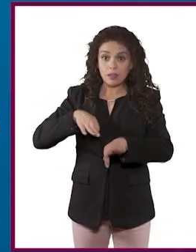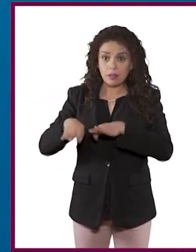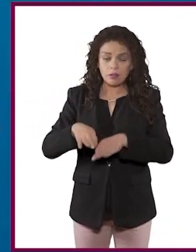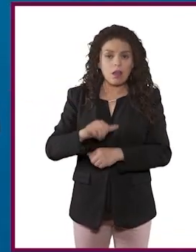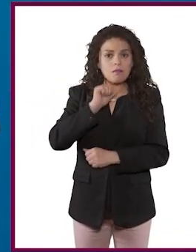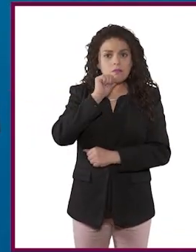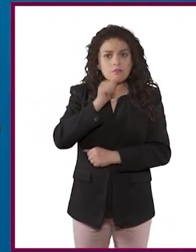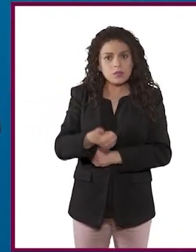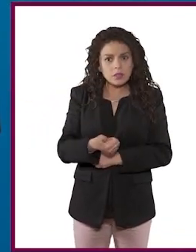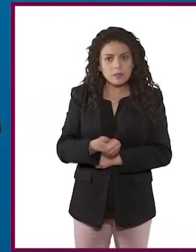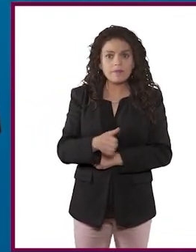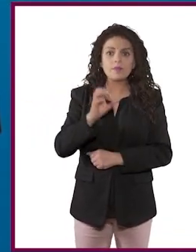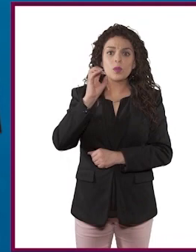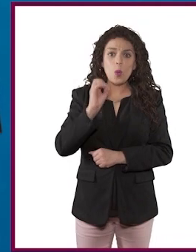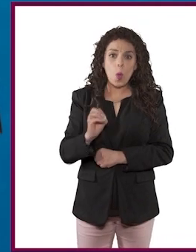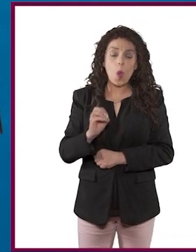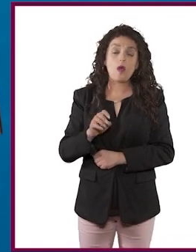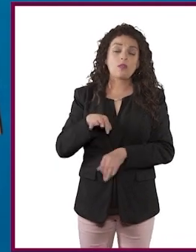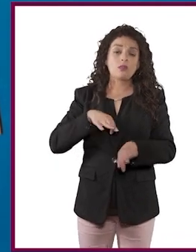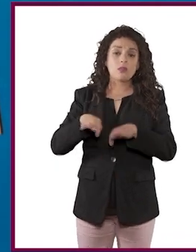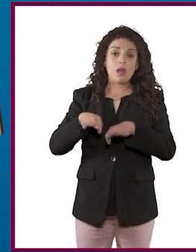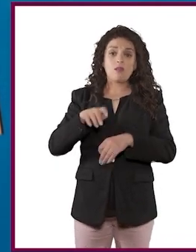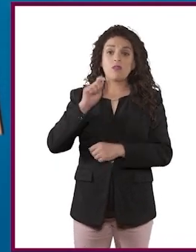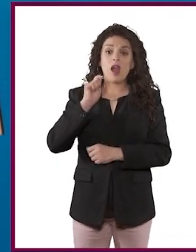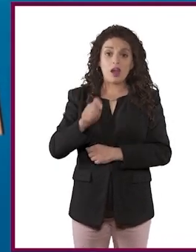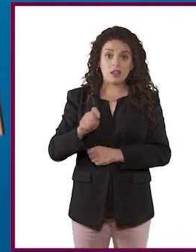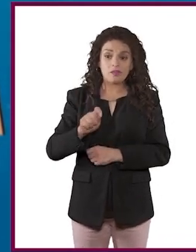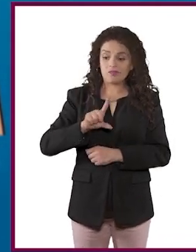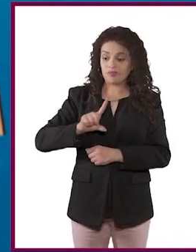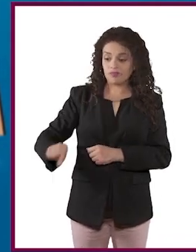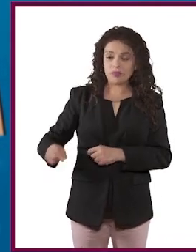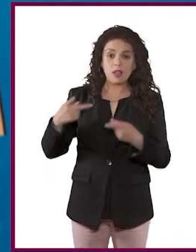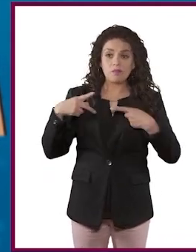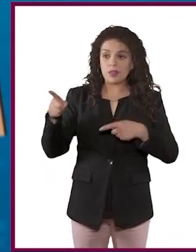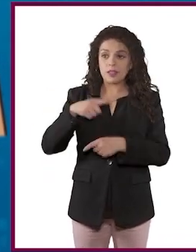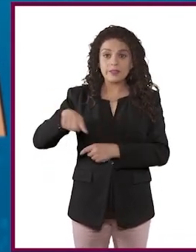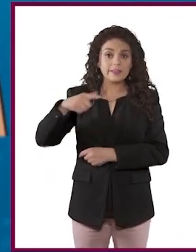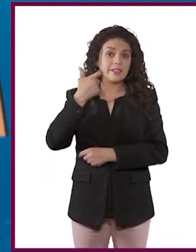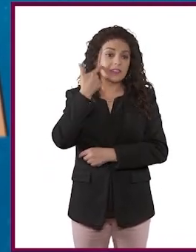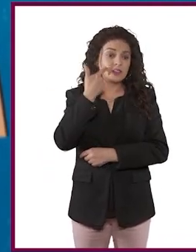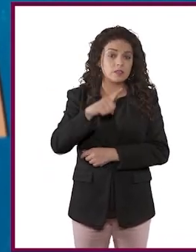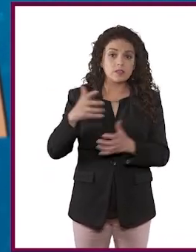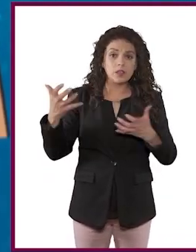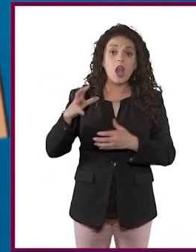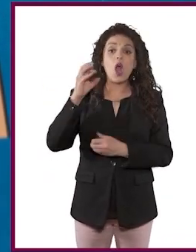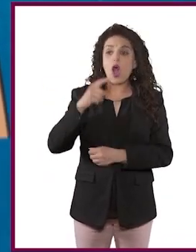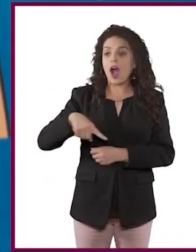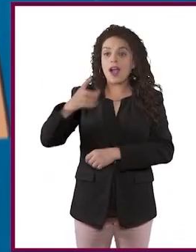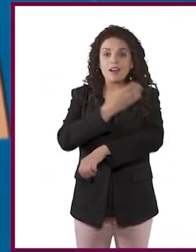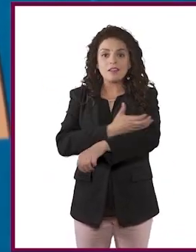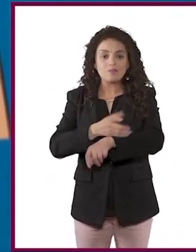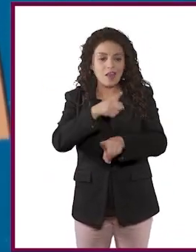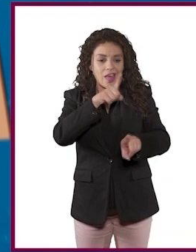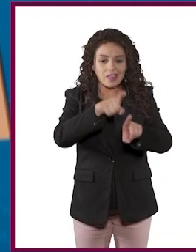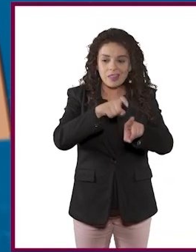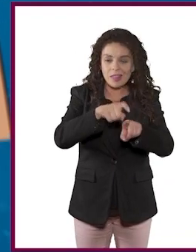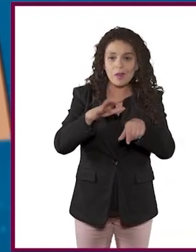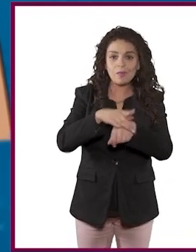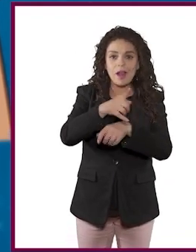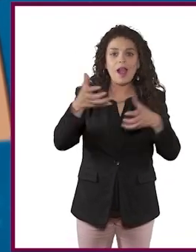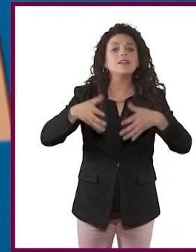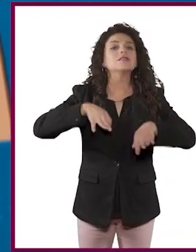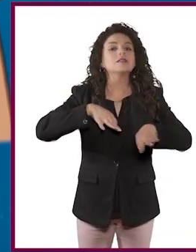ser además que sean labores denigrantes y que nadie más quiere hacer, o que sean objeto de burla entre los